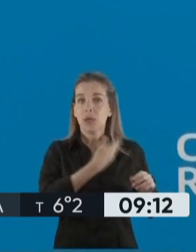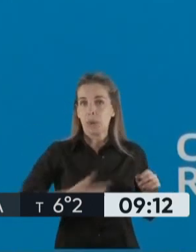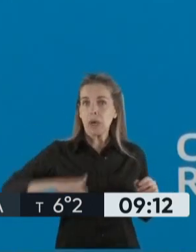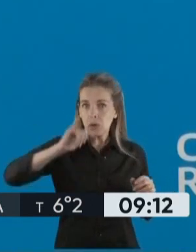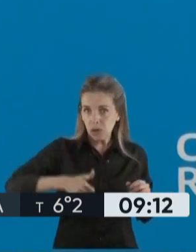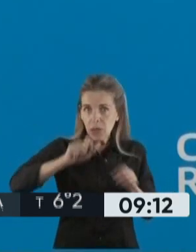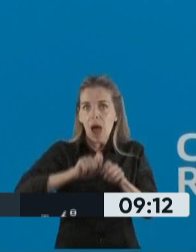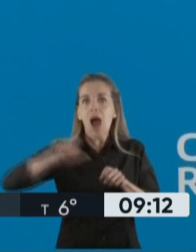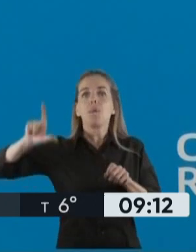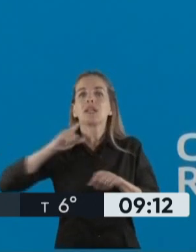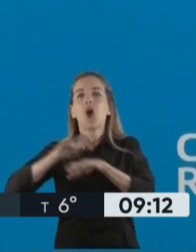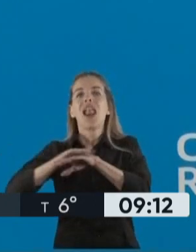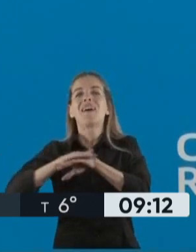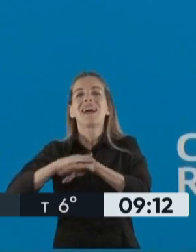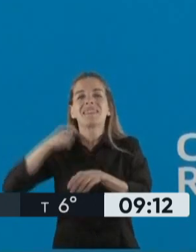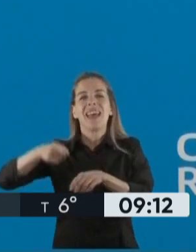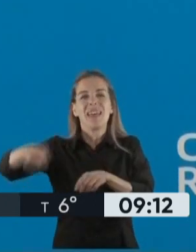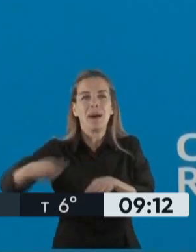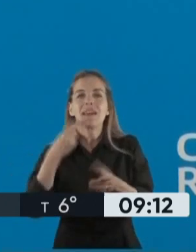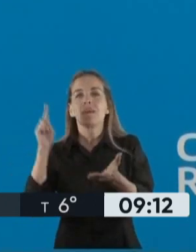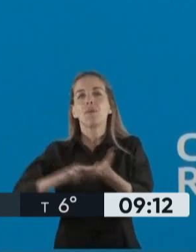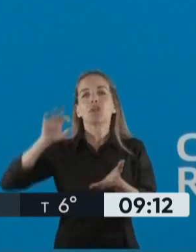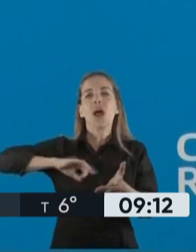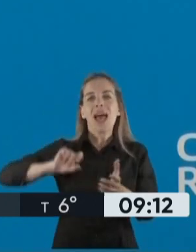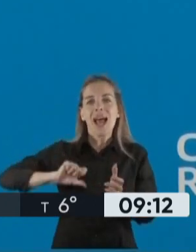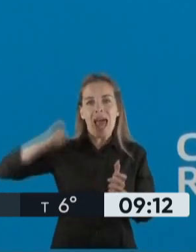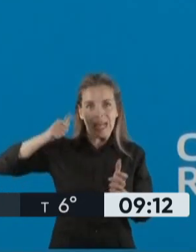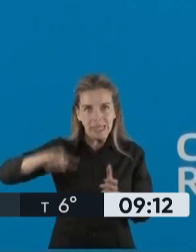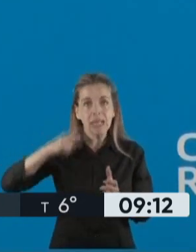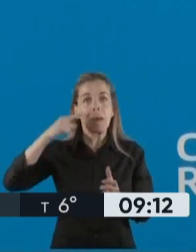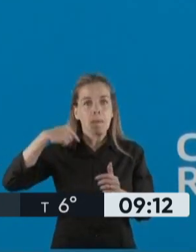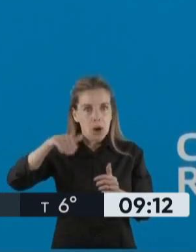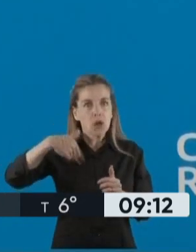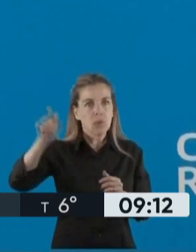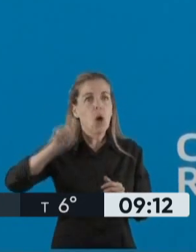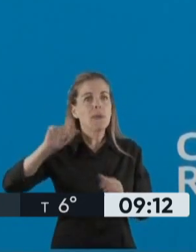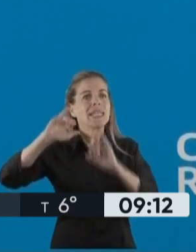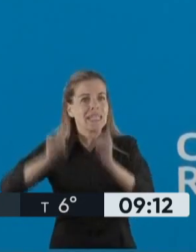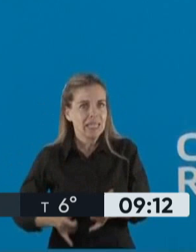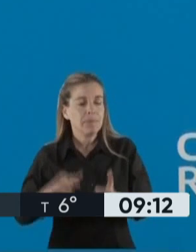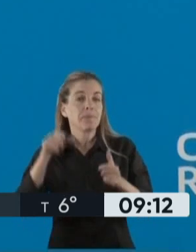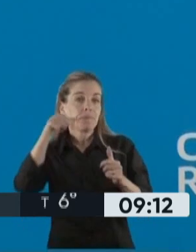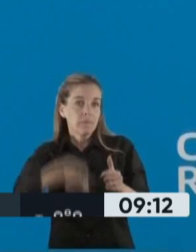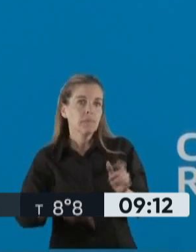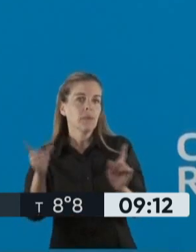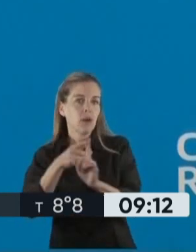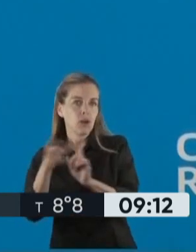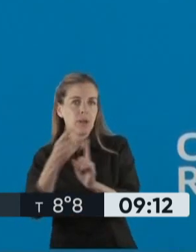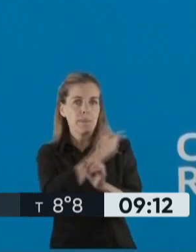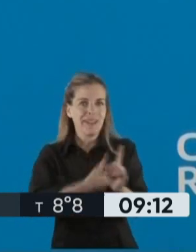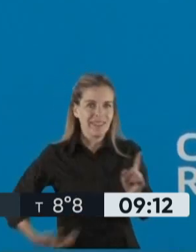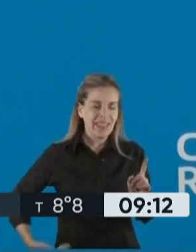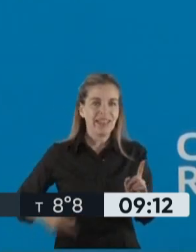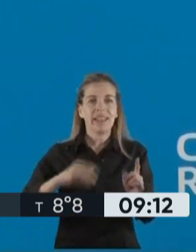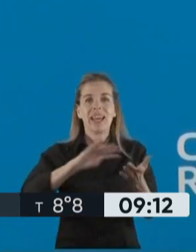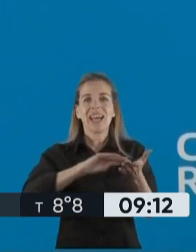y a ir mejorándolo cada vez que esto fuera necesario. Esto va a suceder en los próximos meses. Es una conversación que está teniendo el presidente de la Cámara